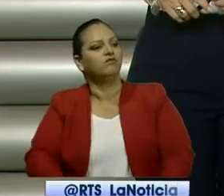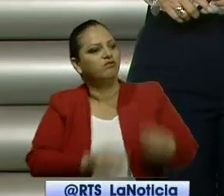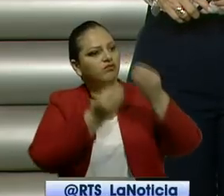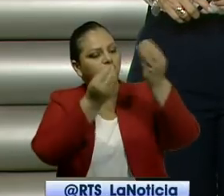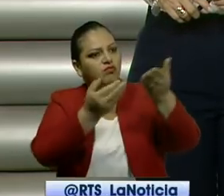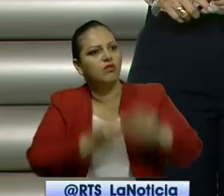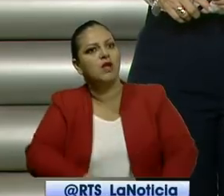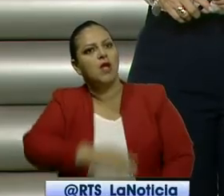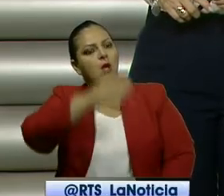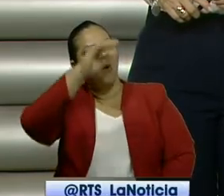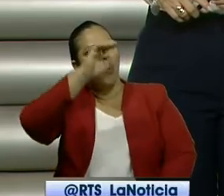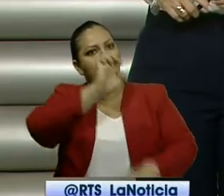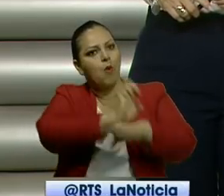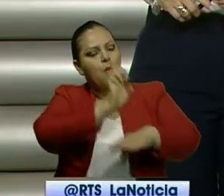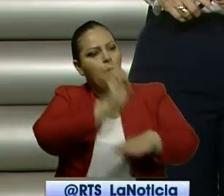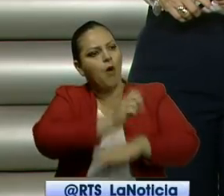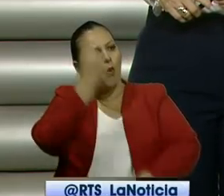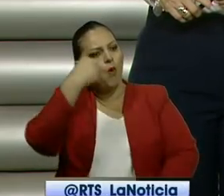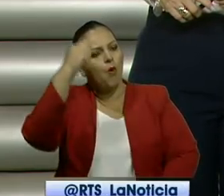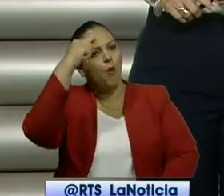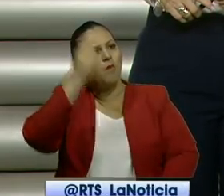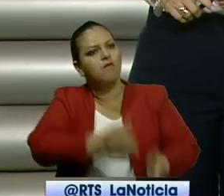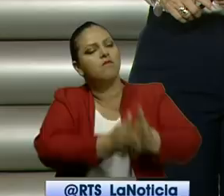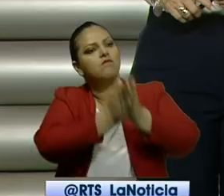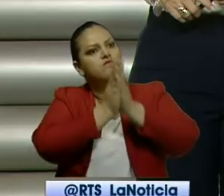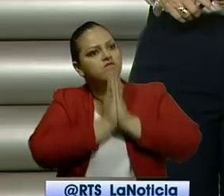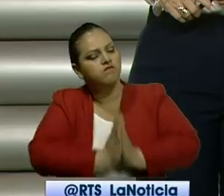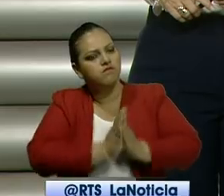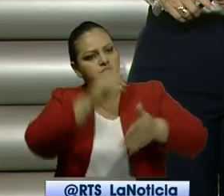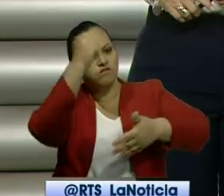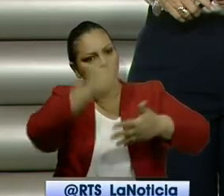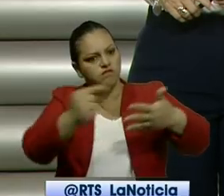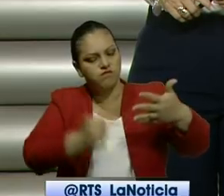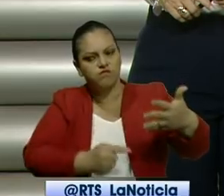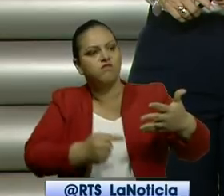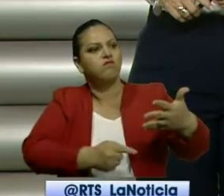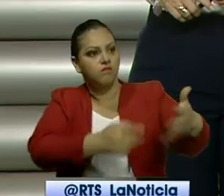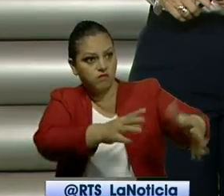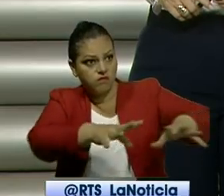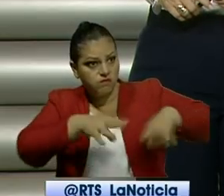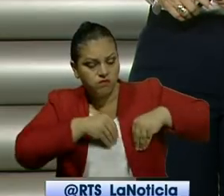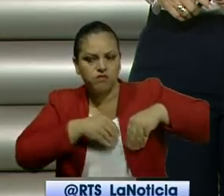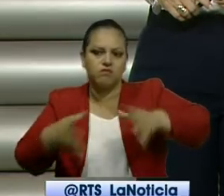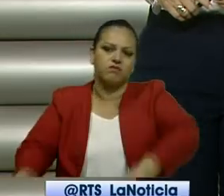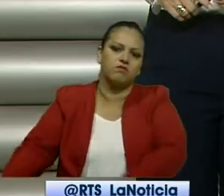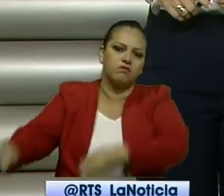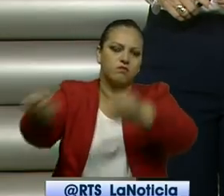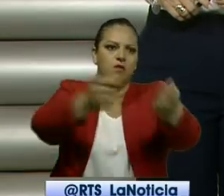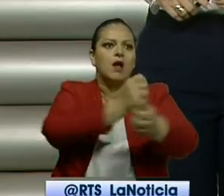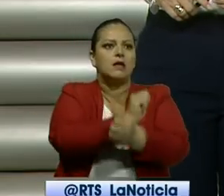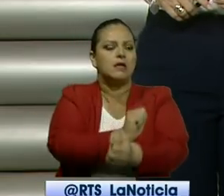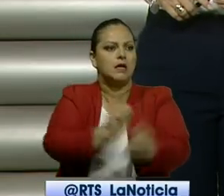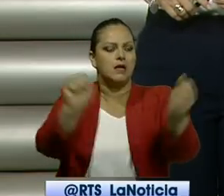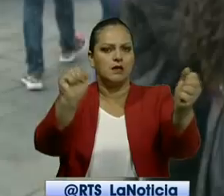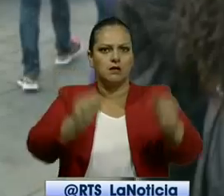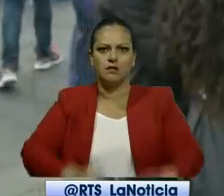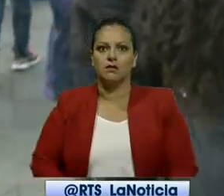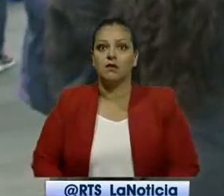un pronunciamiento claro sobre la situación de sus seres queridos y el planteamiento de una solución eficaz.